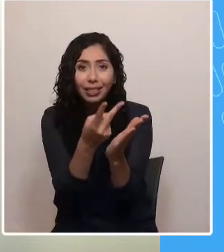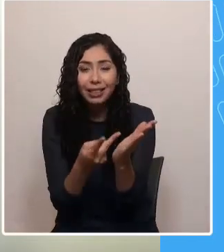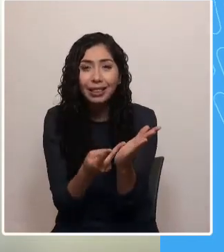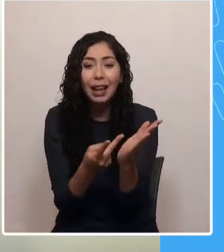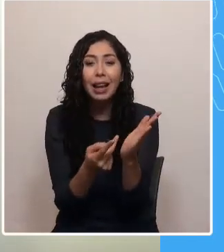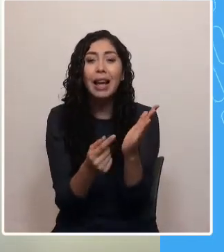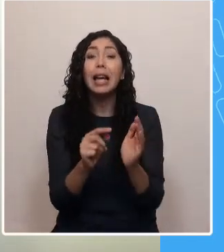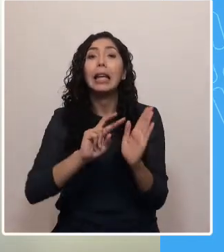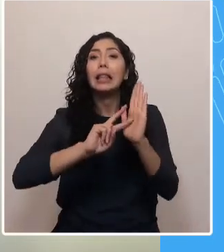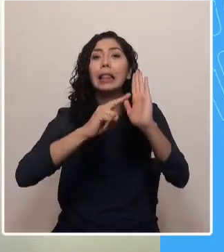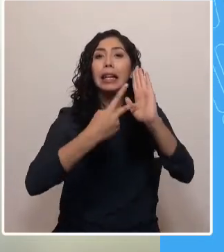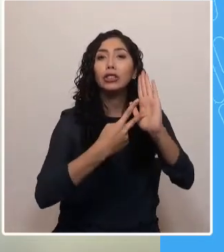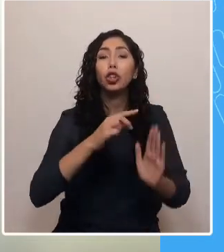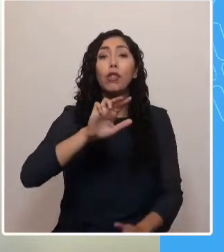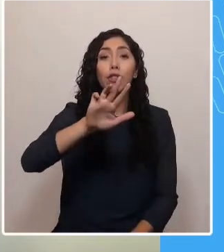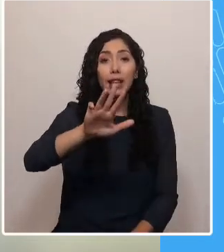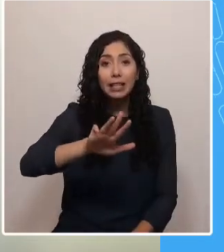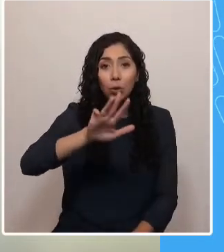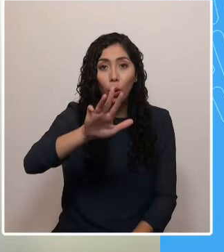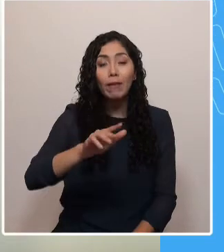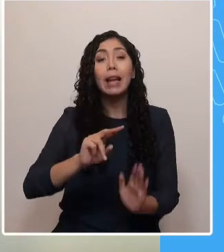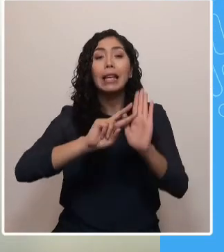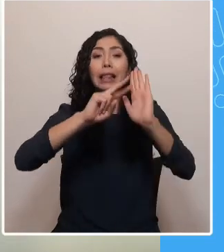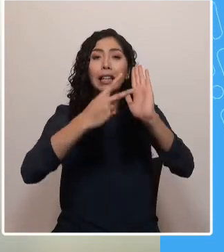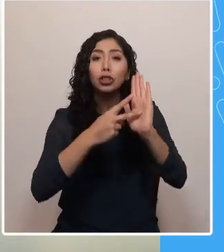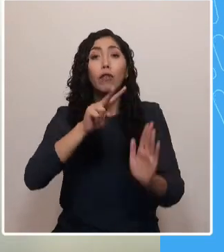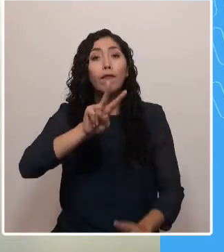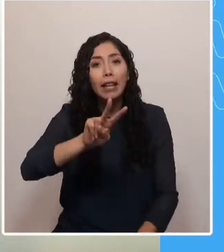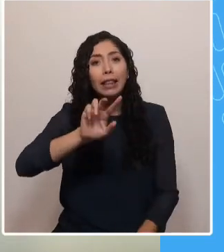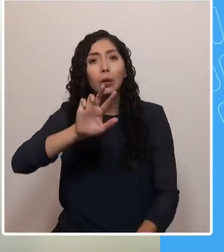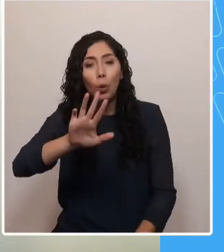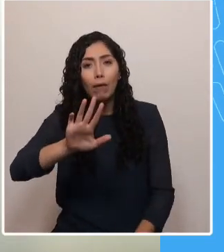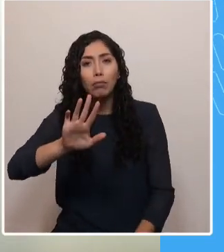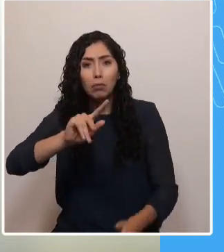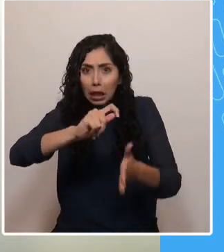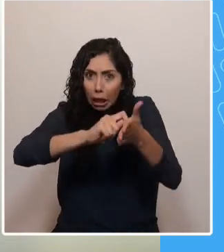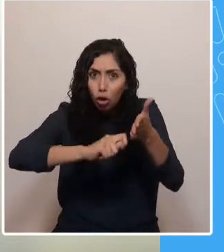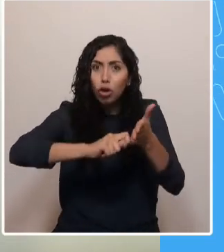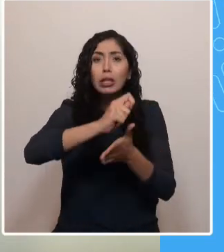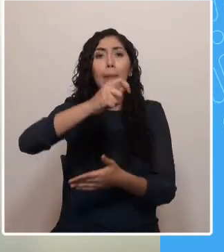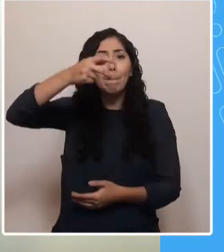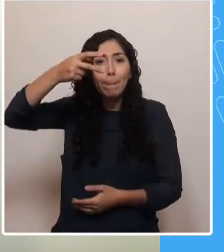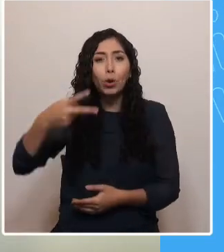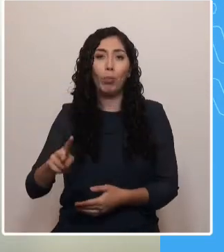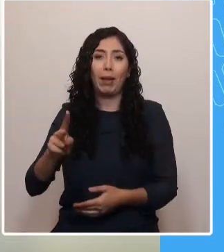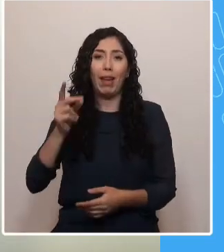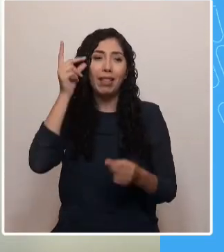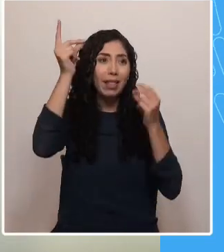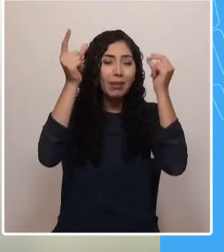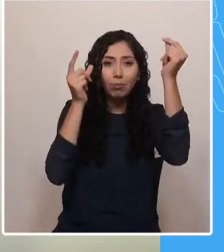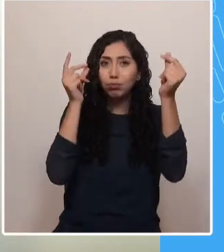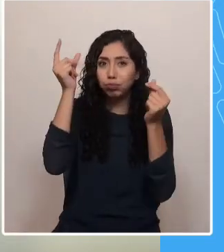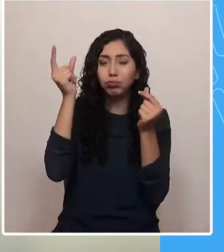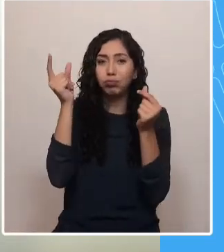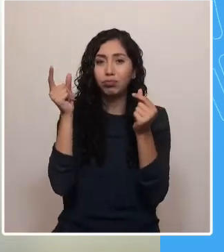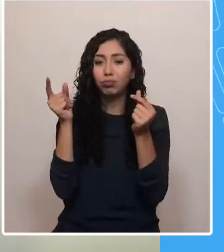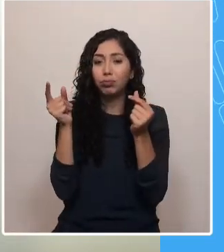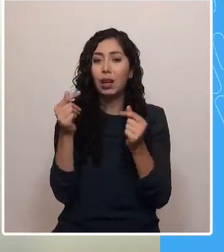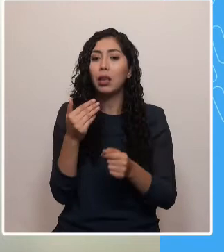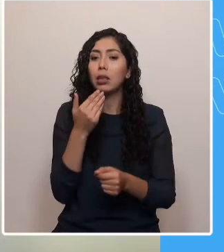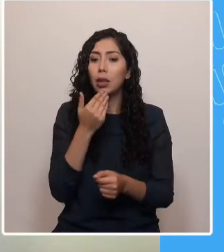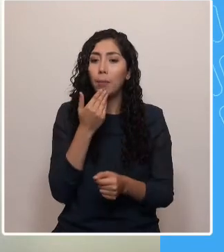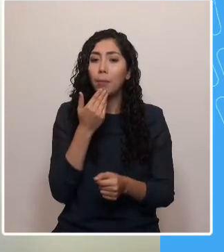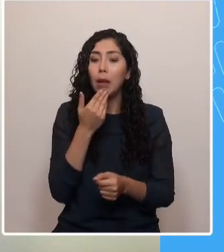número 19 o la número 29, que reconoce la propiedad sobre las creaciones intelectuales y equilibra como corresponde los intereses